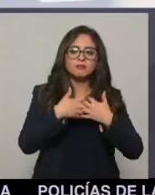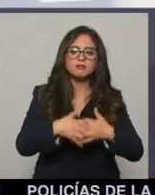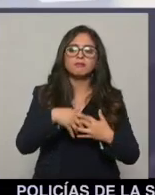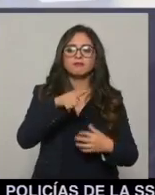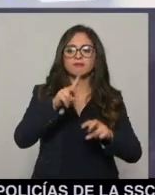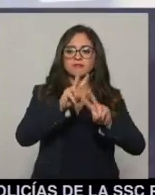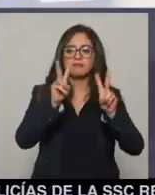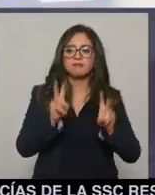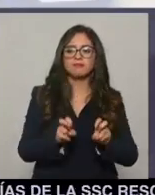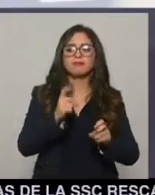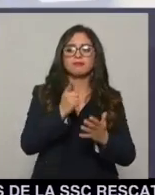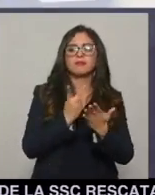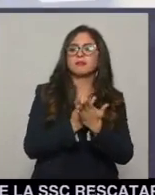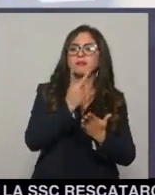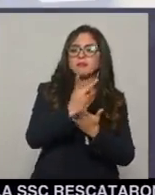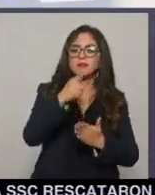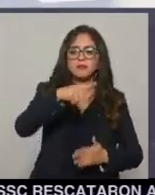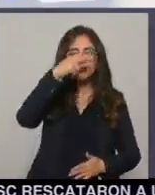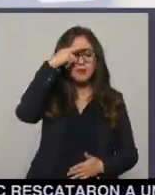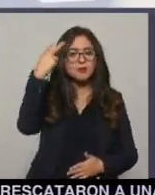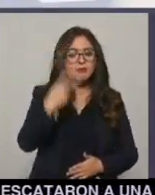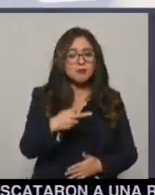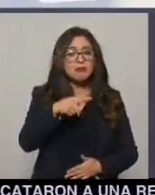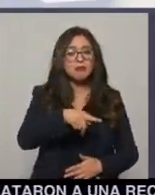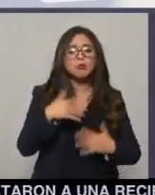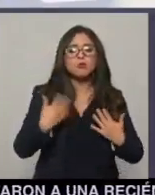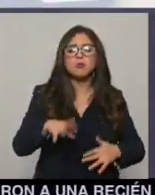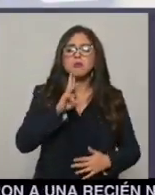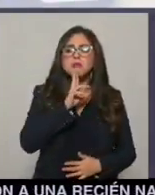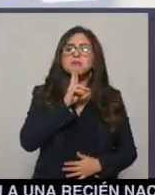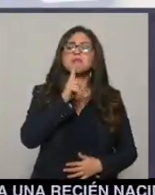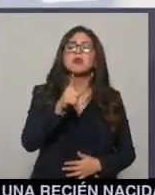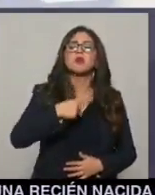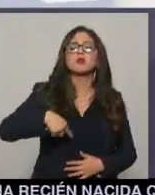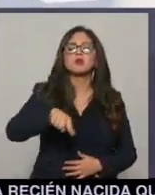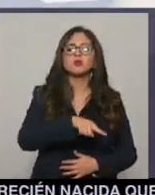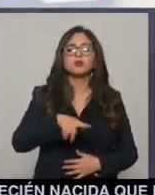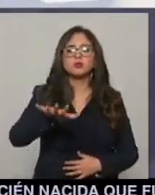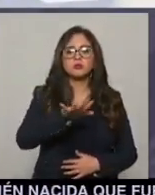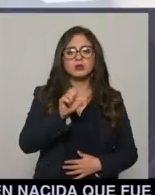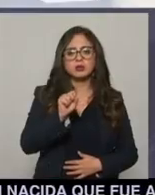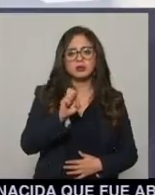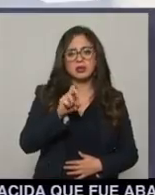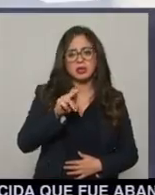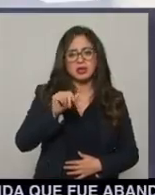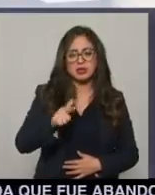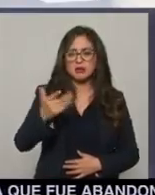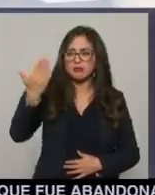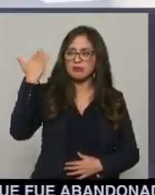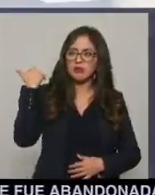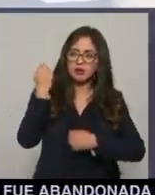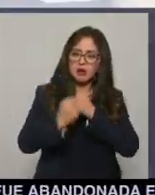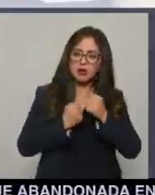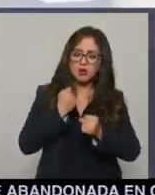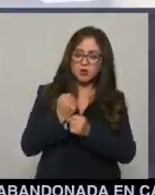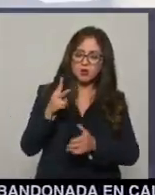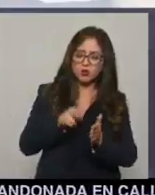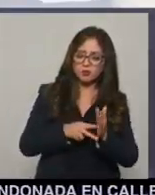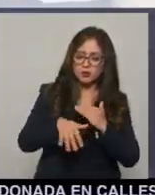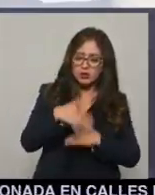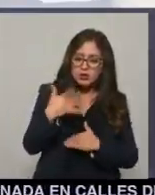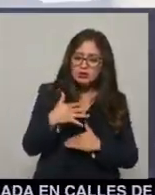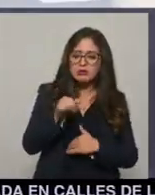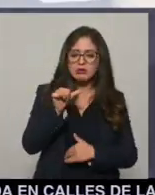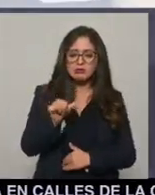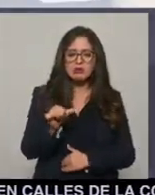categoría, el Gran Premio de México, que se ha catalogado como uno de los mejores grandes premios del serial desde el 2015 hasta la actualidad. Cada año